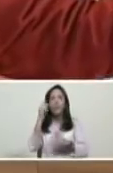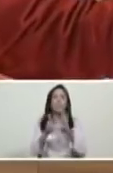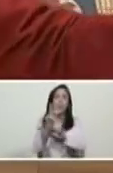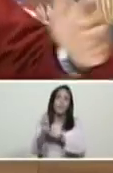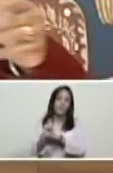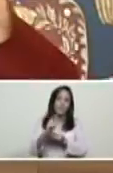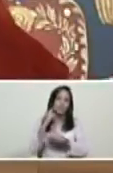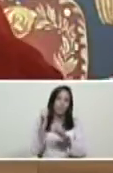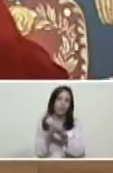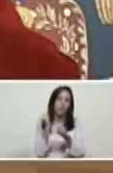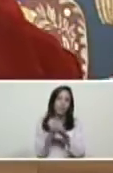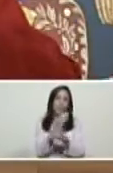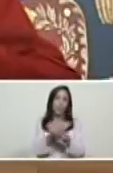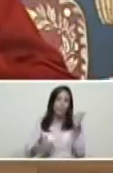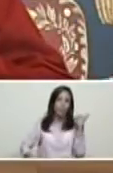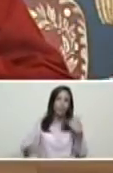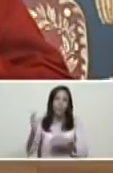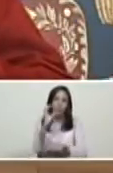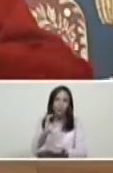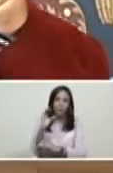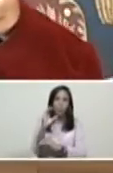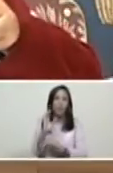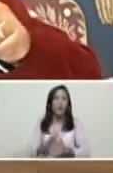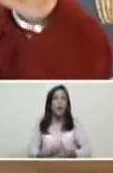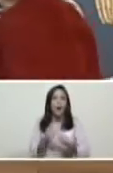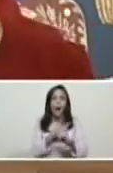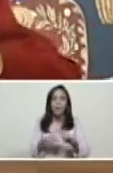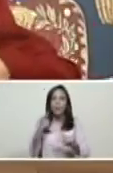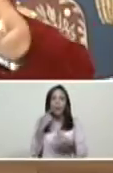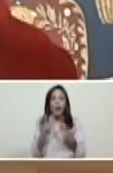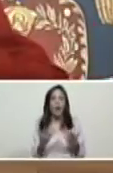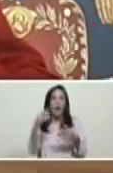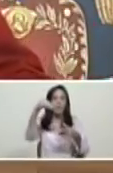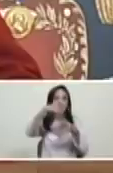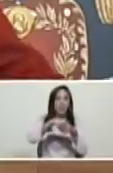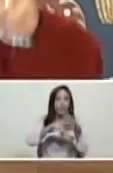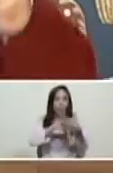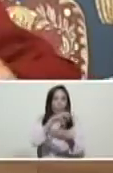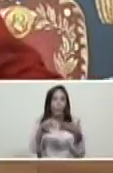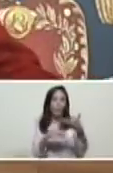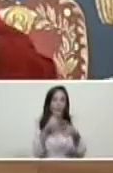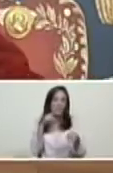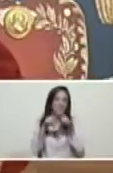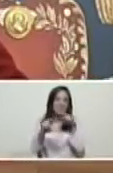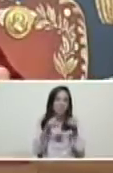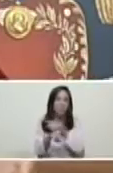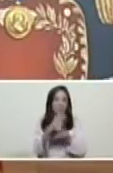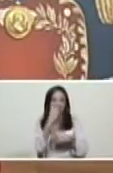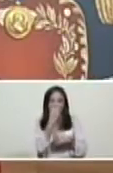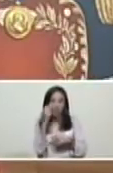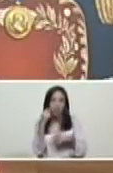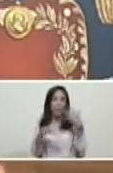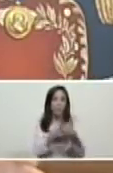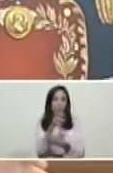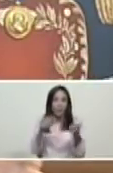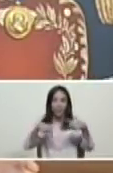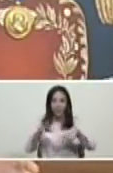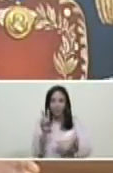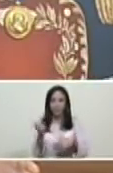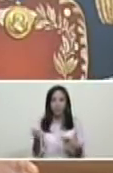nacional. En vez de dedicarse a gobernar su país, se la pasa hablando y metiéndose como un metiche que es en los asuntos de Venezuela.